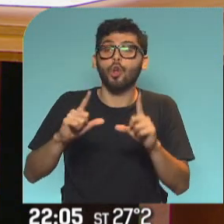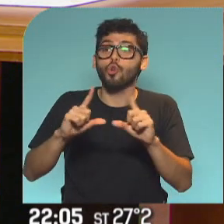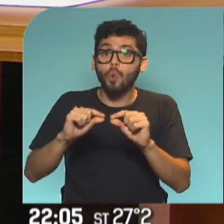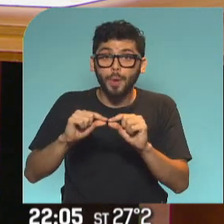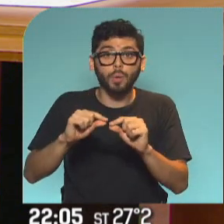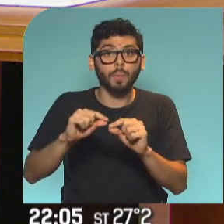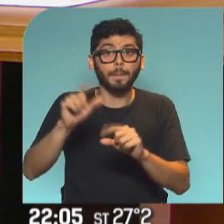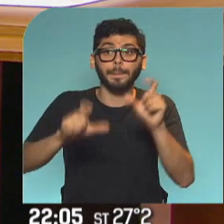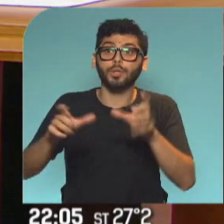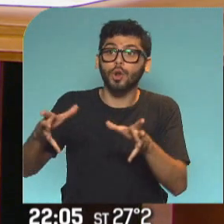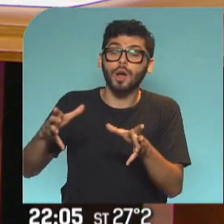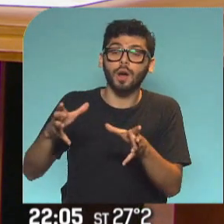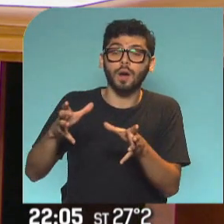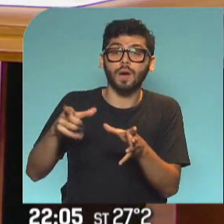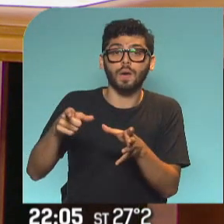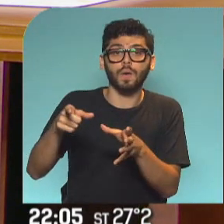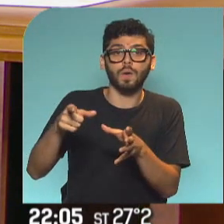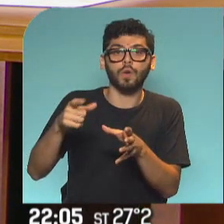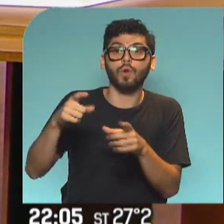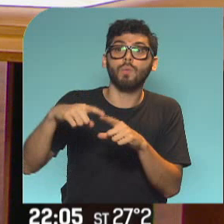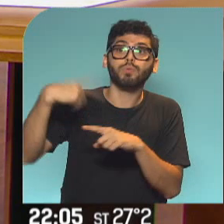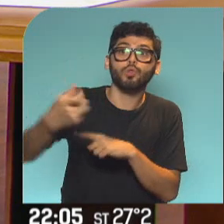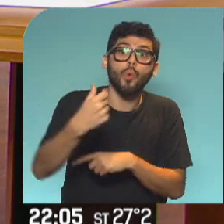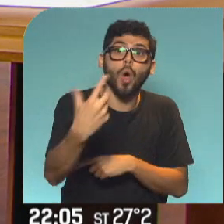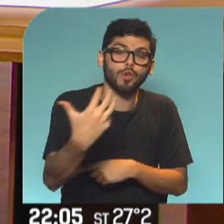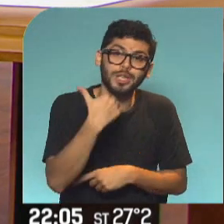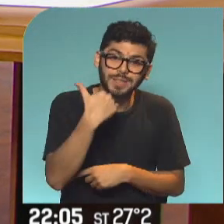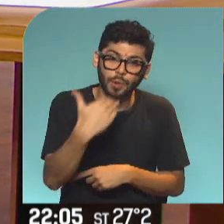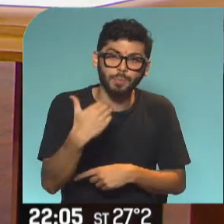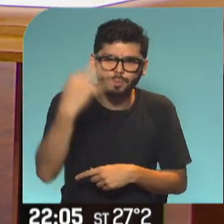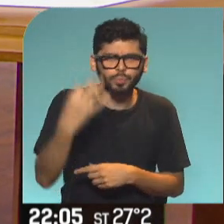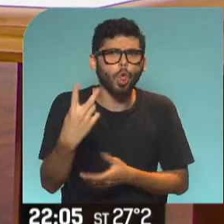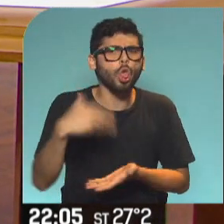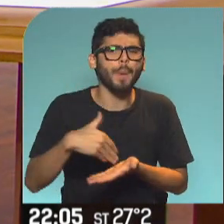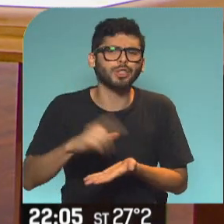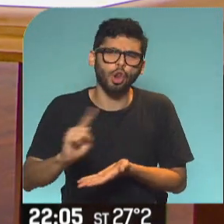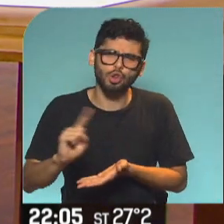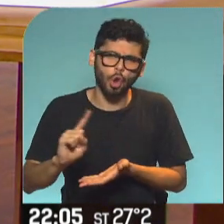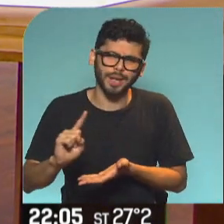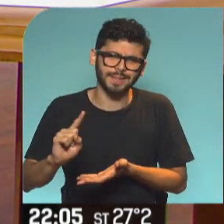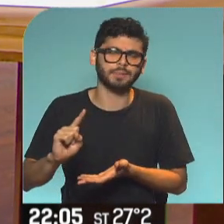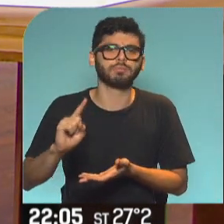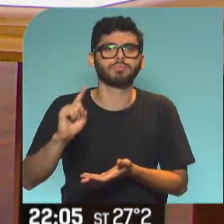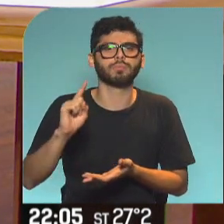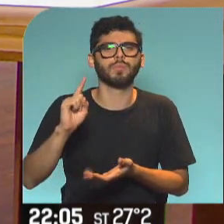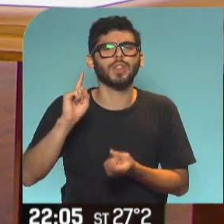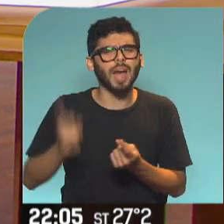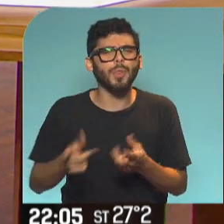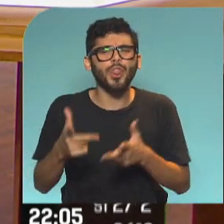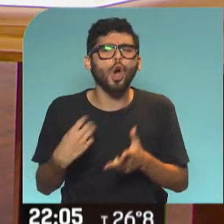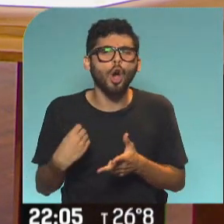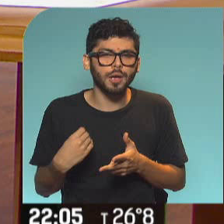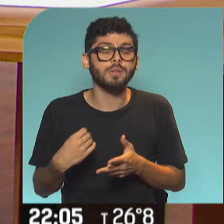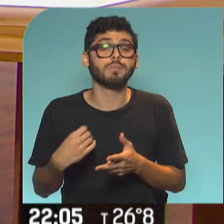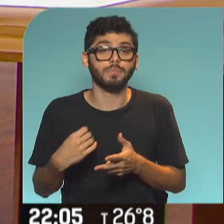cuántas podrían volver. Seriani no dio números, pero dijo que podría... sean 2 millones. Exactamente, descartó que sean 2 millones, pero también dijo que es